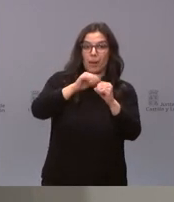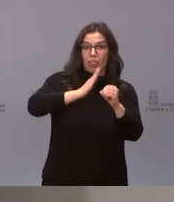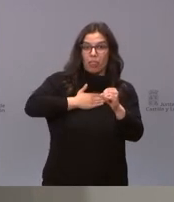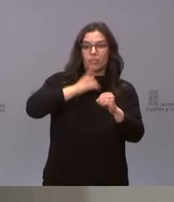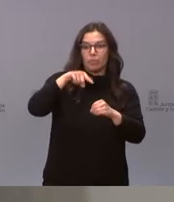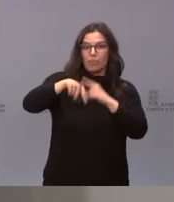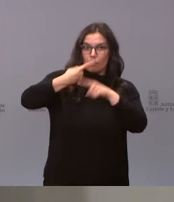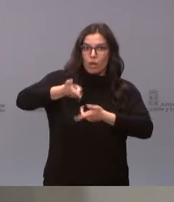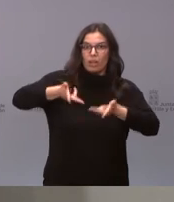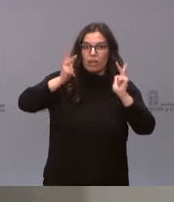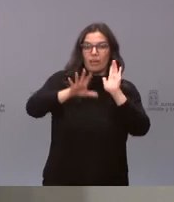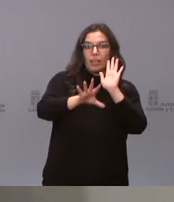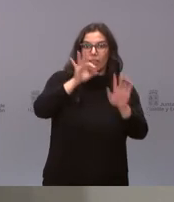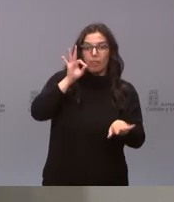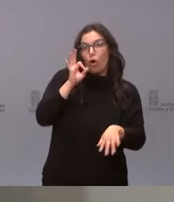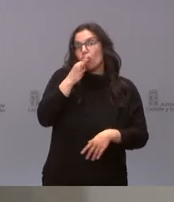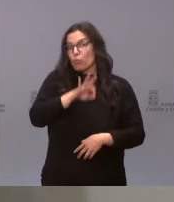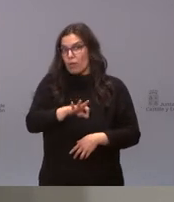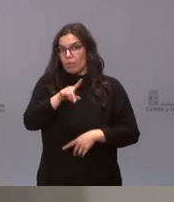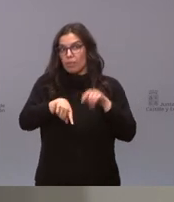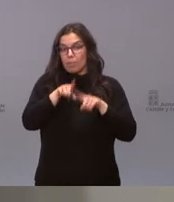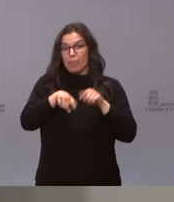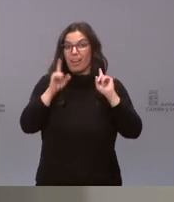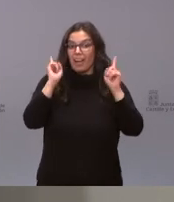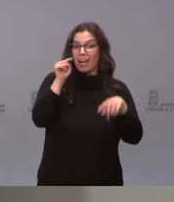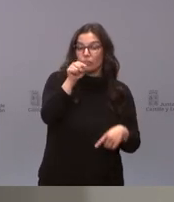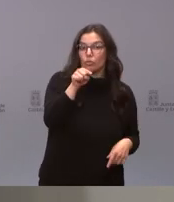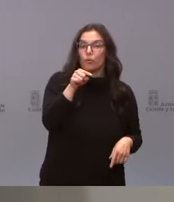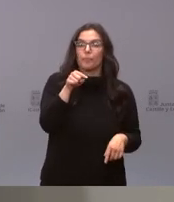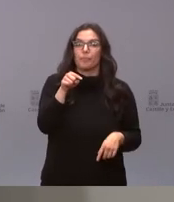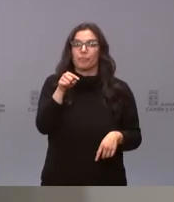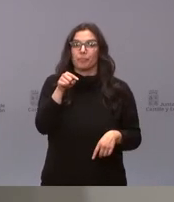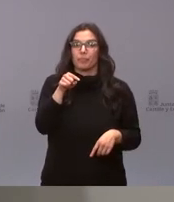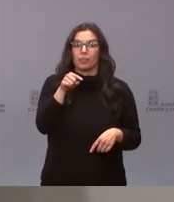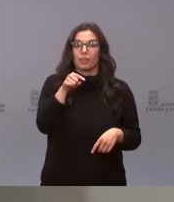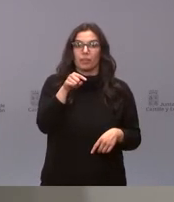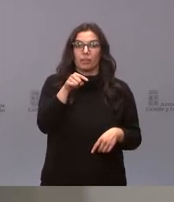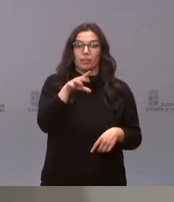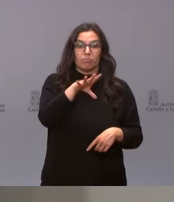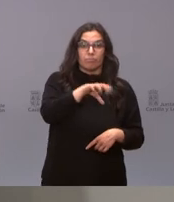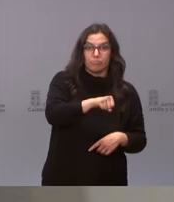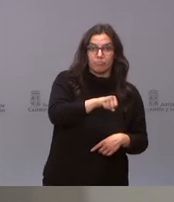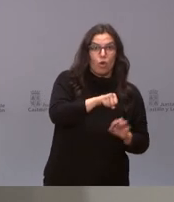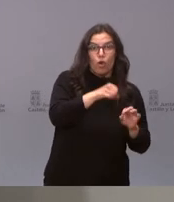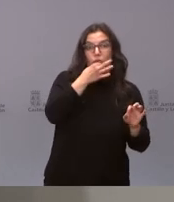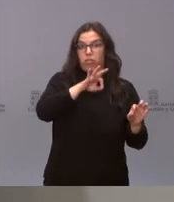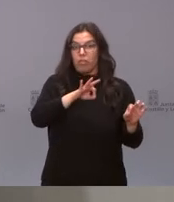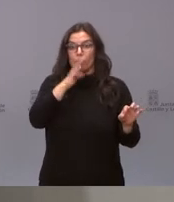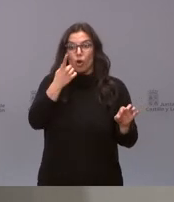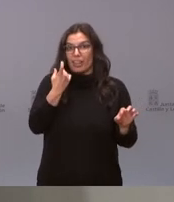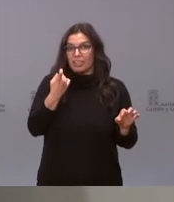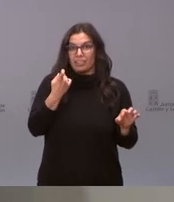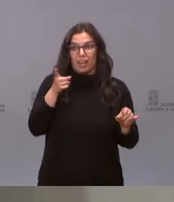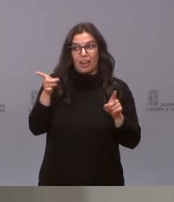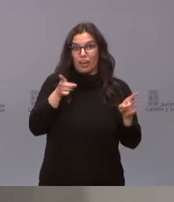la libertad de plaza o dejarla en este caso o la coge o la deja porque necesitan le le necesitamos en los dos